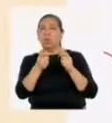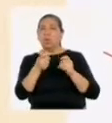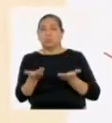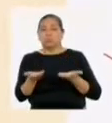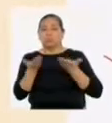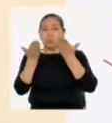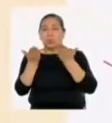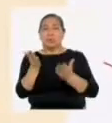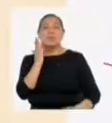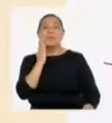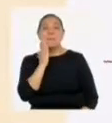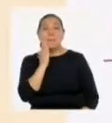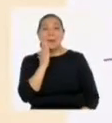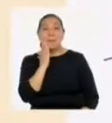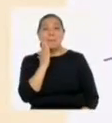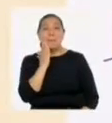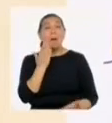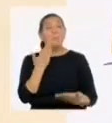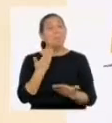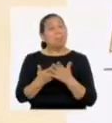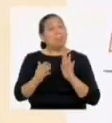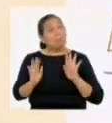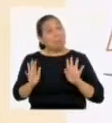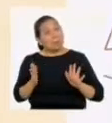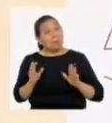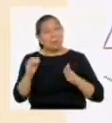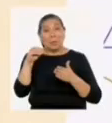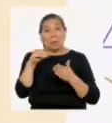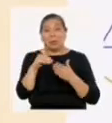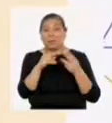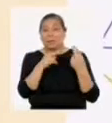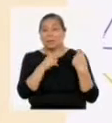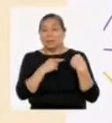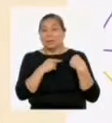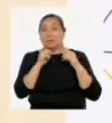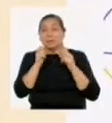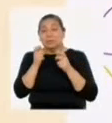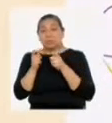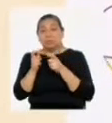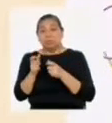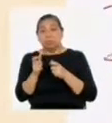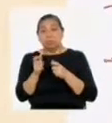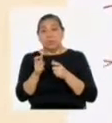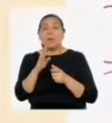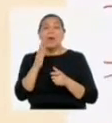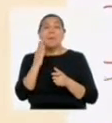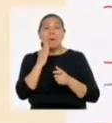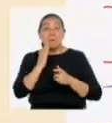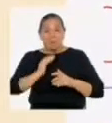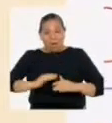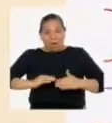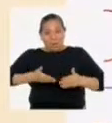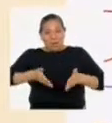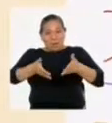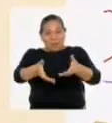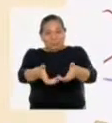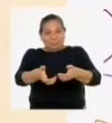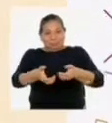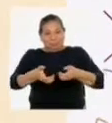una niña a su madre, probablemente cumpliendo el rol de asistir a una madre